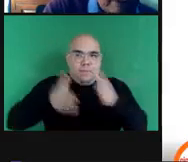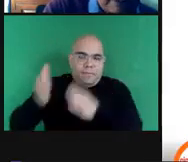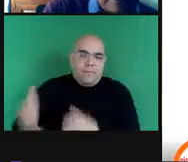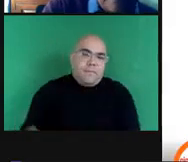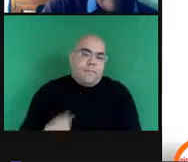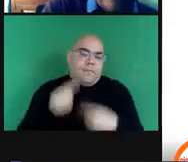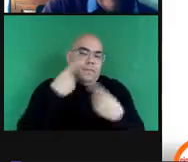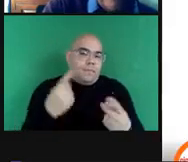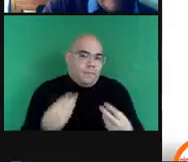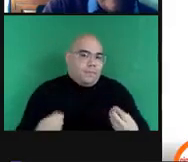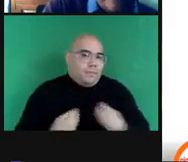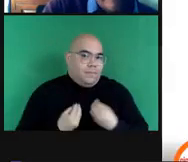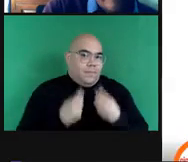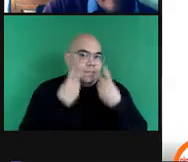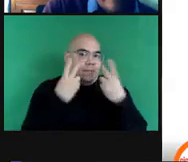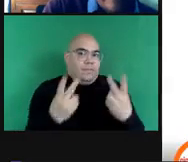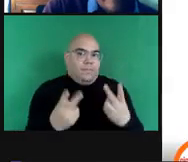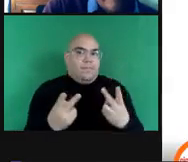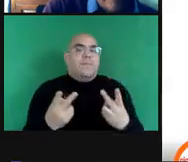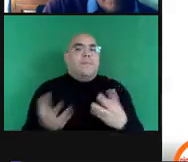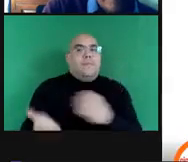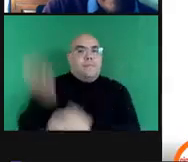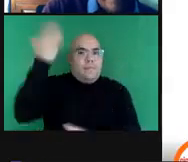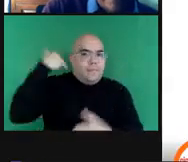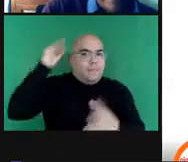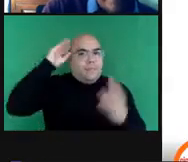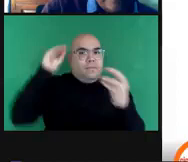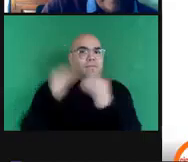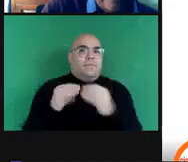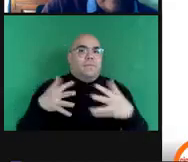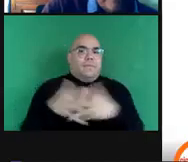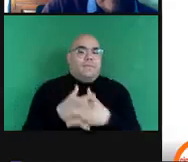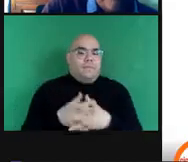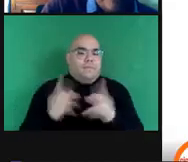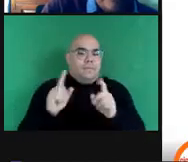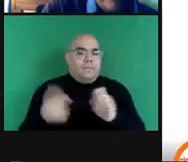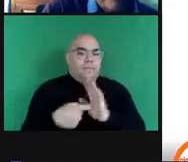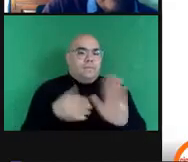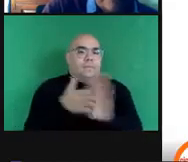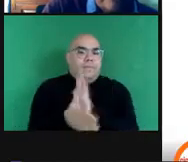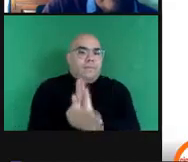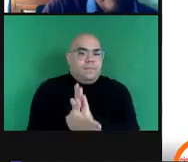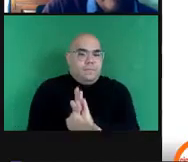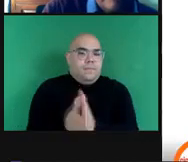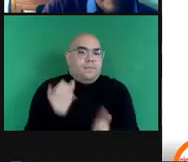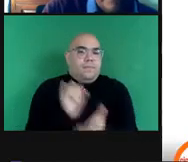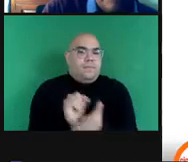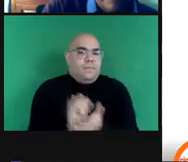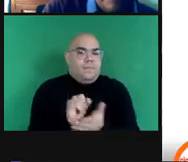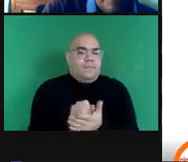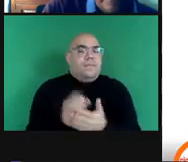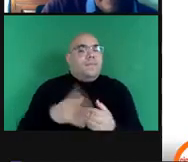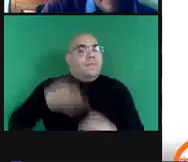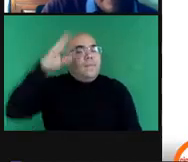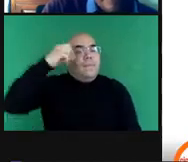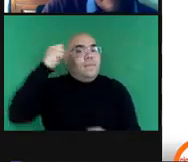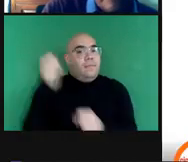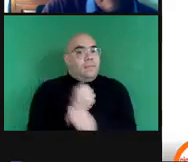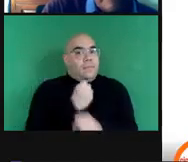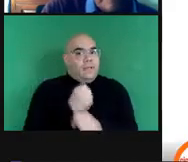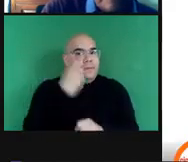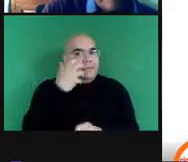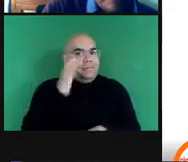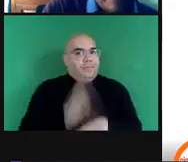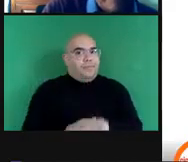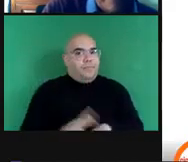exposición anterior, muy bella, y que han logrado pues un trabajo magnífico de